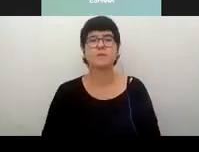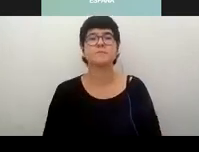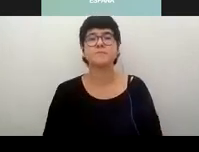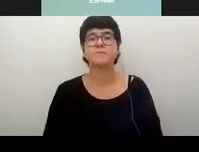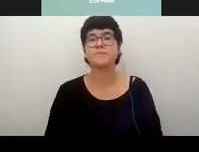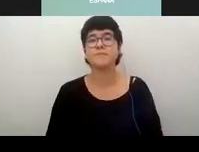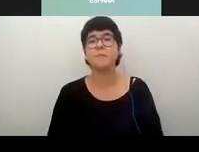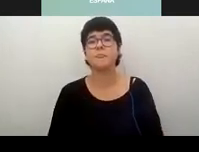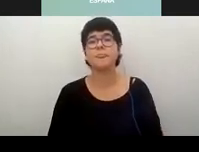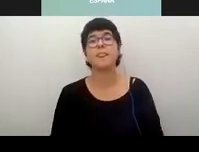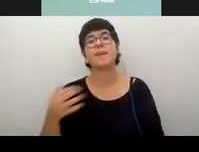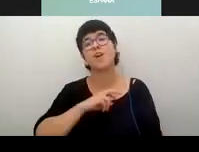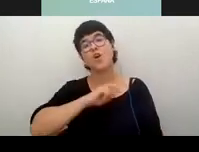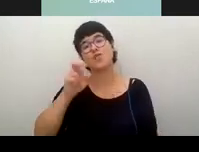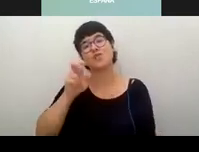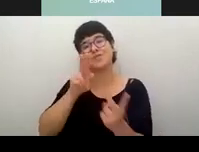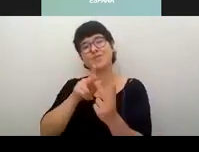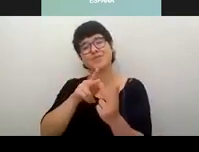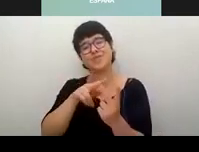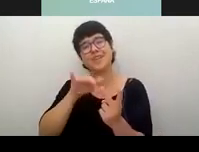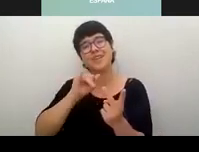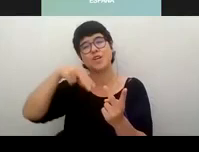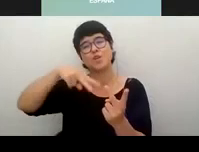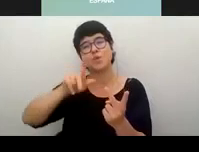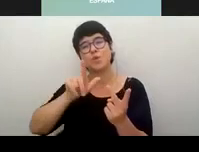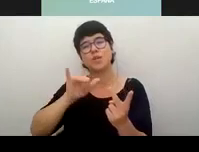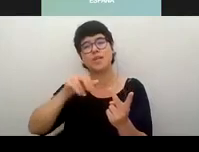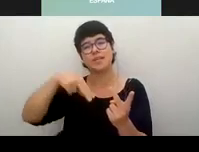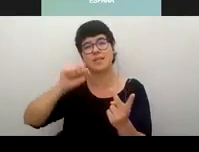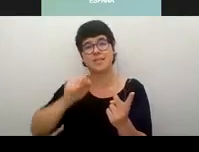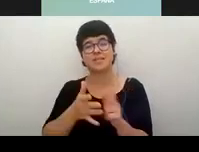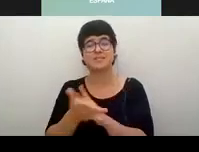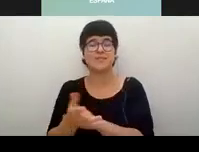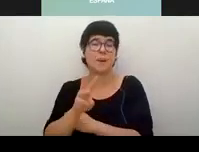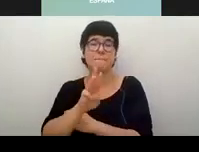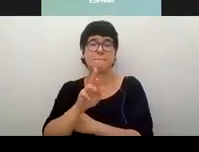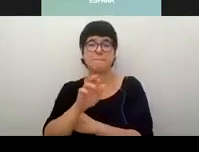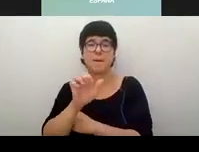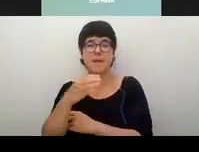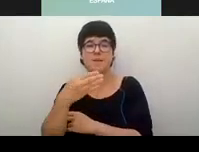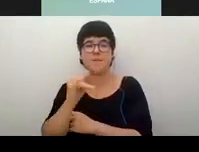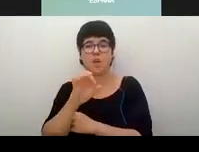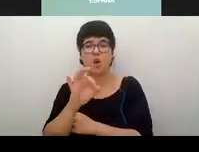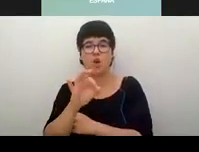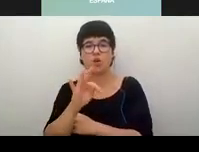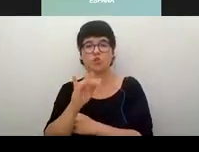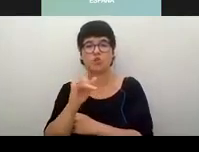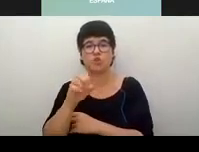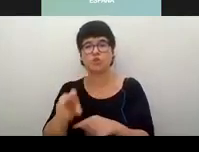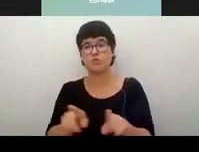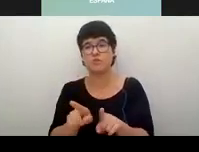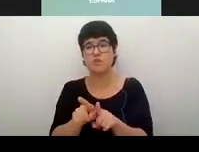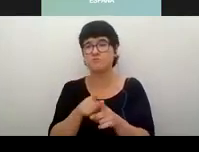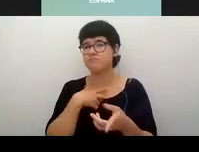que es un prebiótico, que además de ser un hidrato de carbono de cadena larga, polisacárido no digerible ni absorbible ni